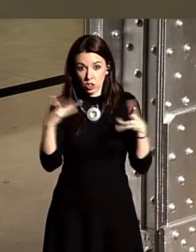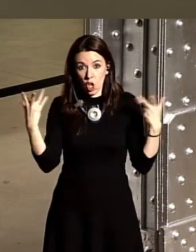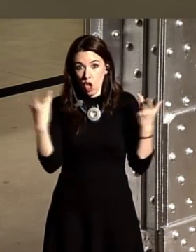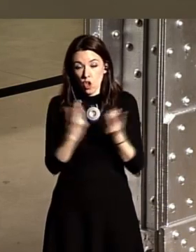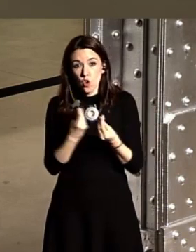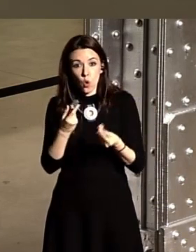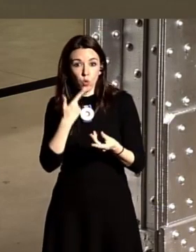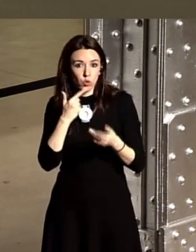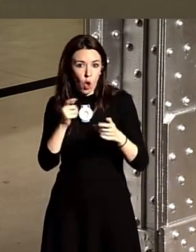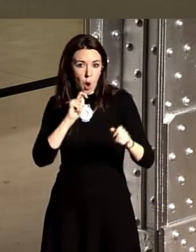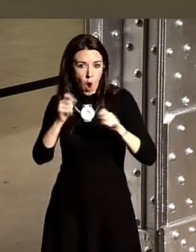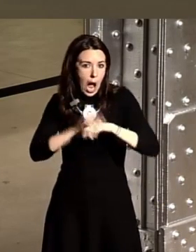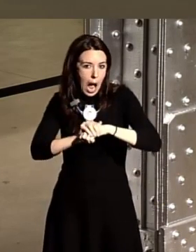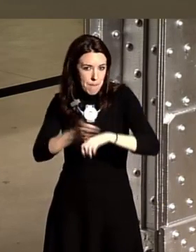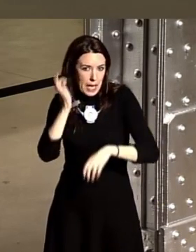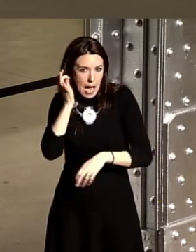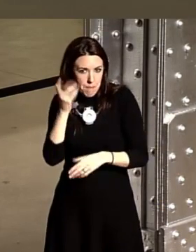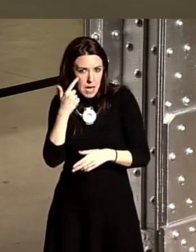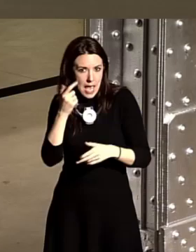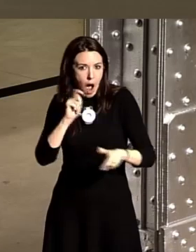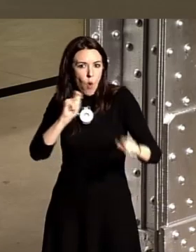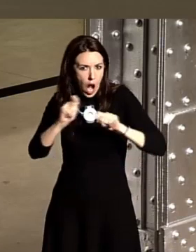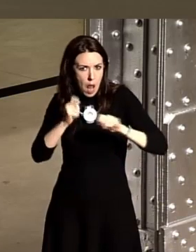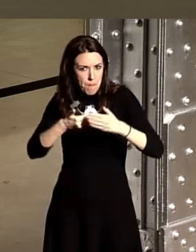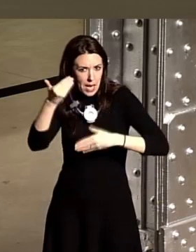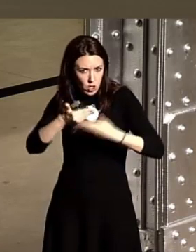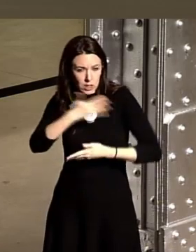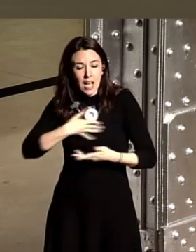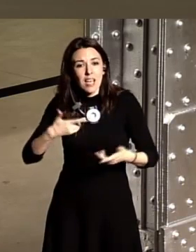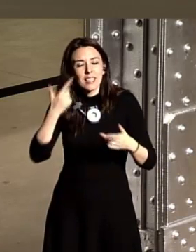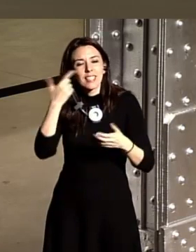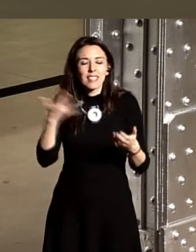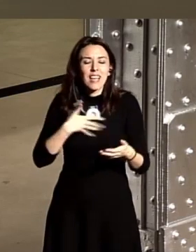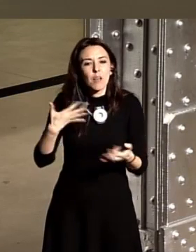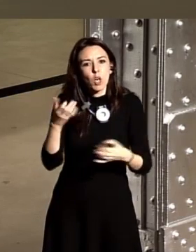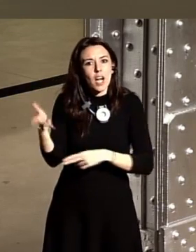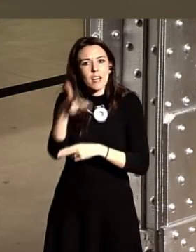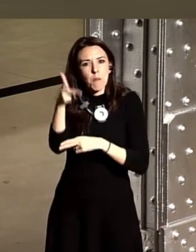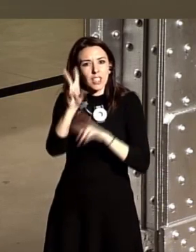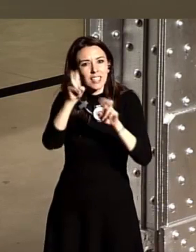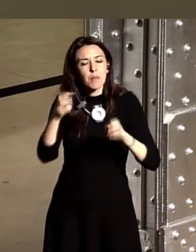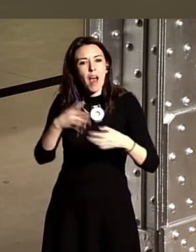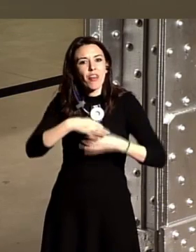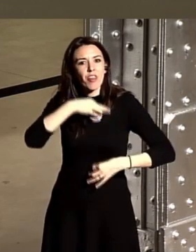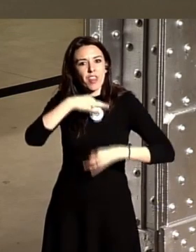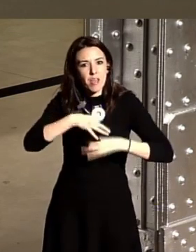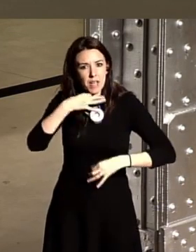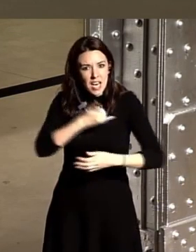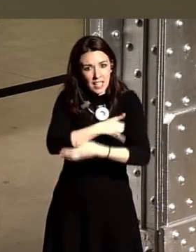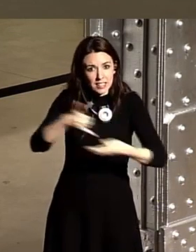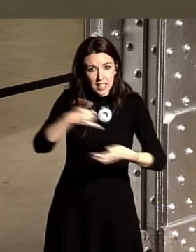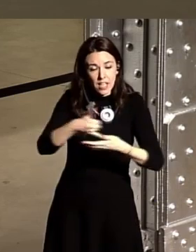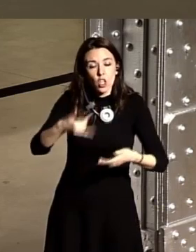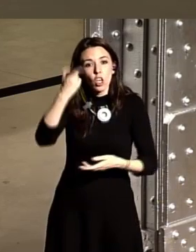un corresponsal, una amiga mía, y queríamos hacer un reportaje sobre los civiles heridos y por